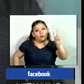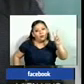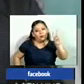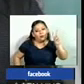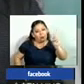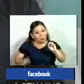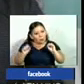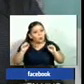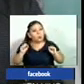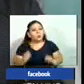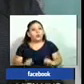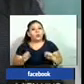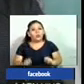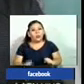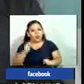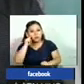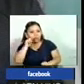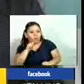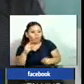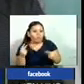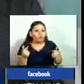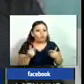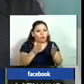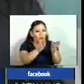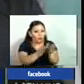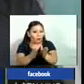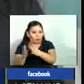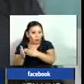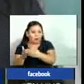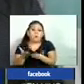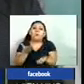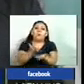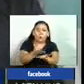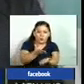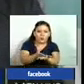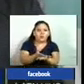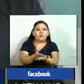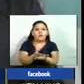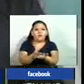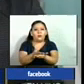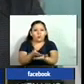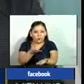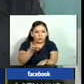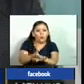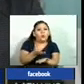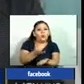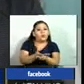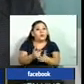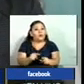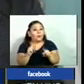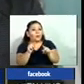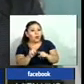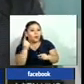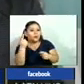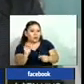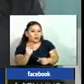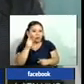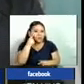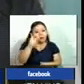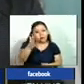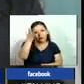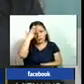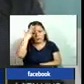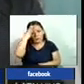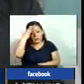implementar un sistema de electo temprano hay más propuestas hay más propuestas pero estas propuestas las vamos a dar a